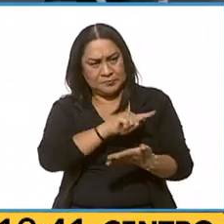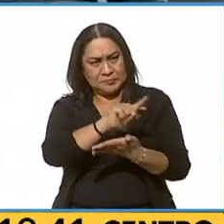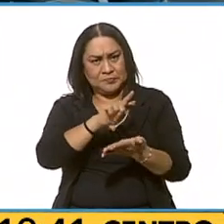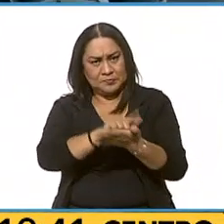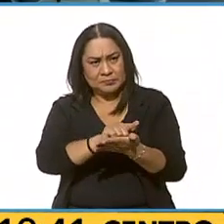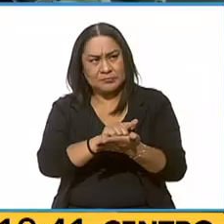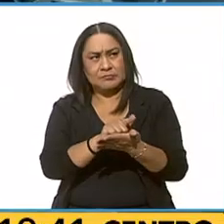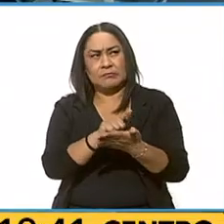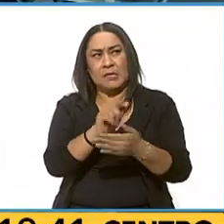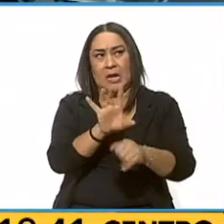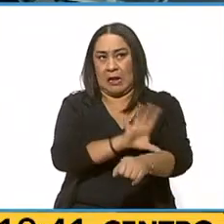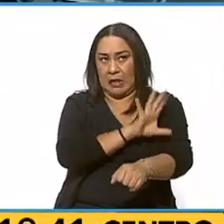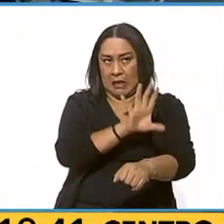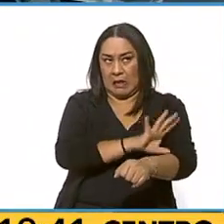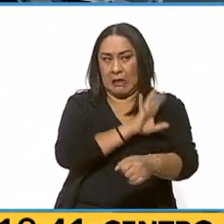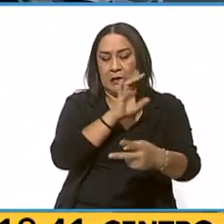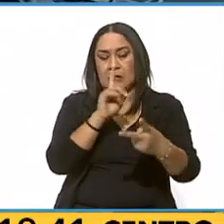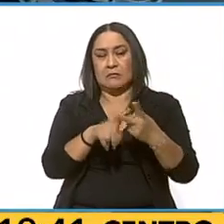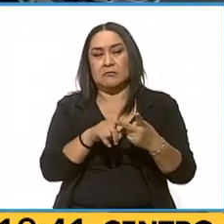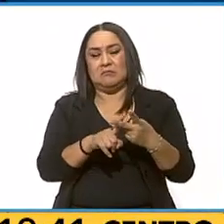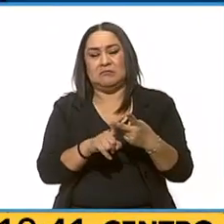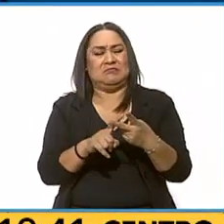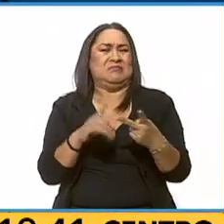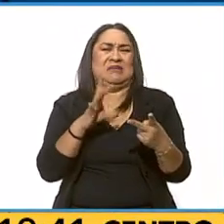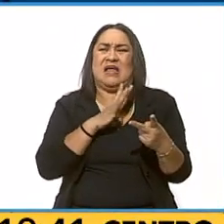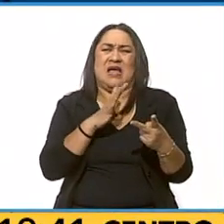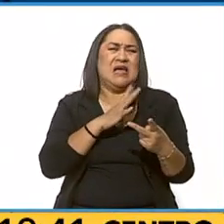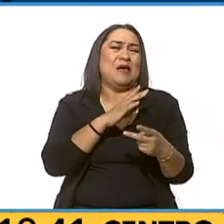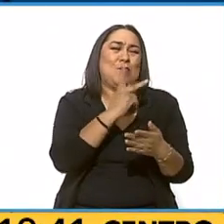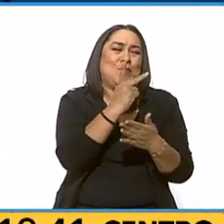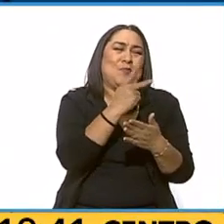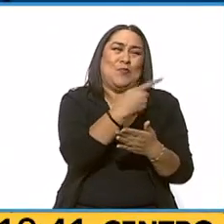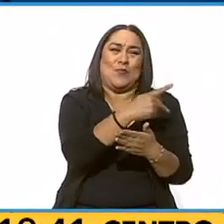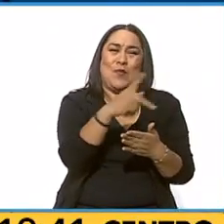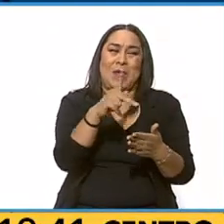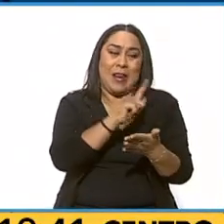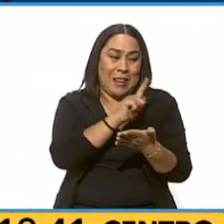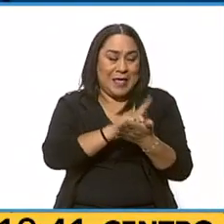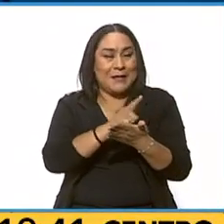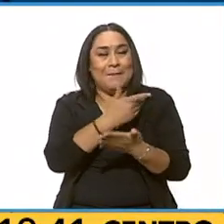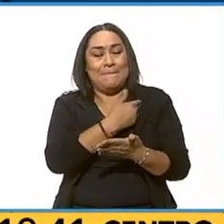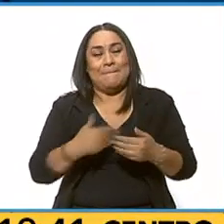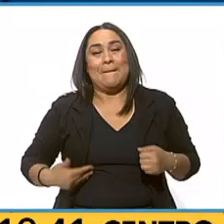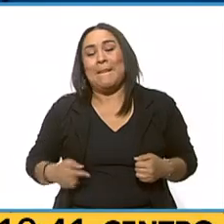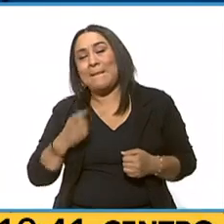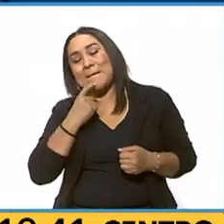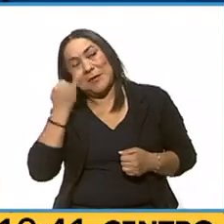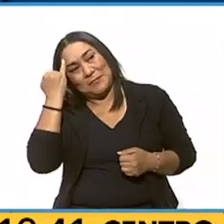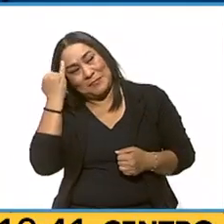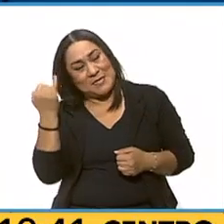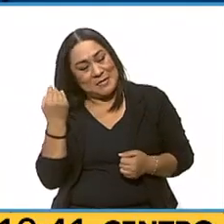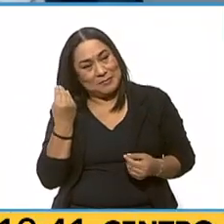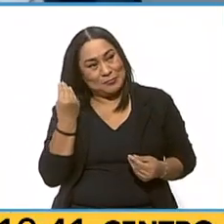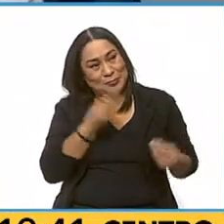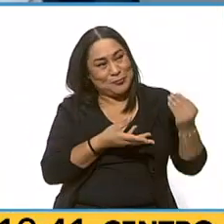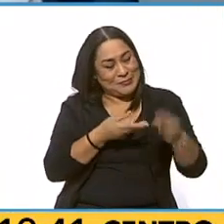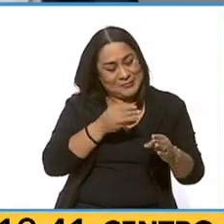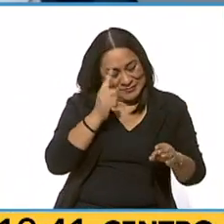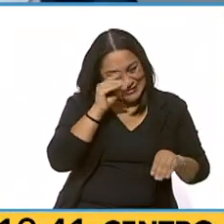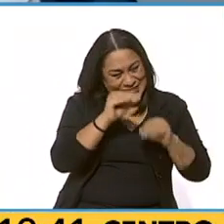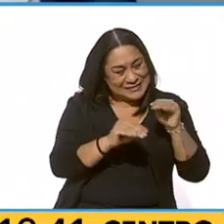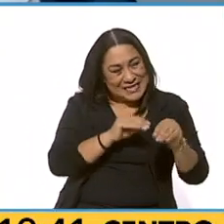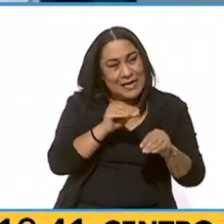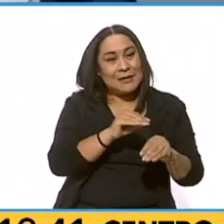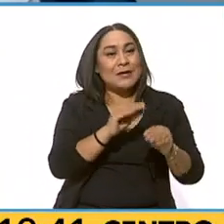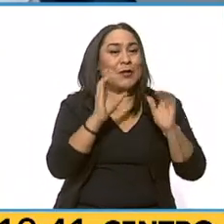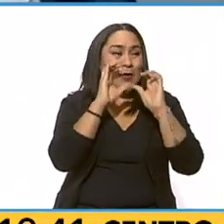¿no?, eléctrica, todo aquel proyecto que en un inicio el presidente Andrés Manuel López Obrador planteaba sobre la mesa, se